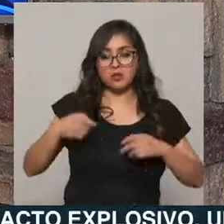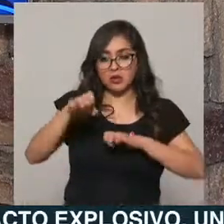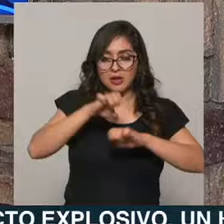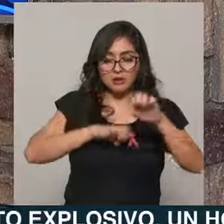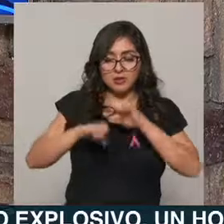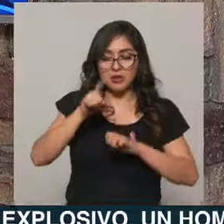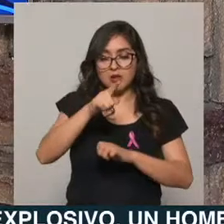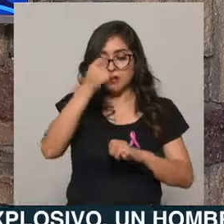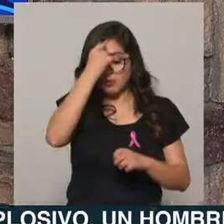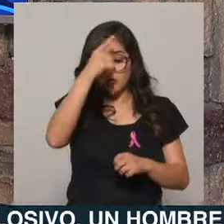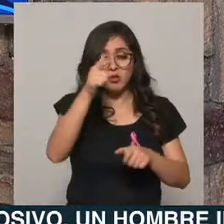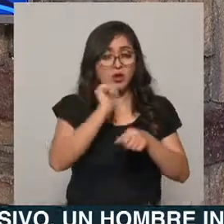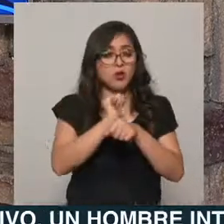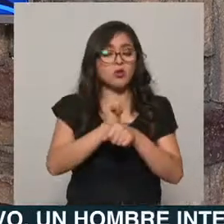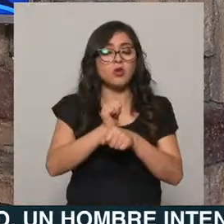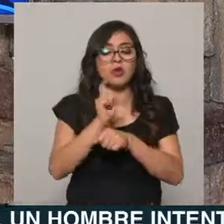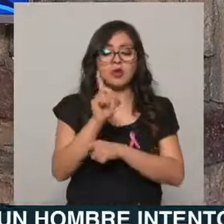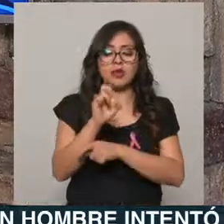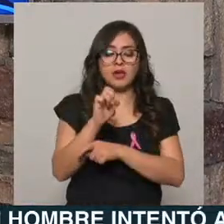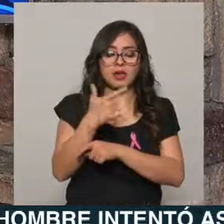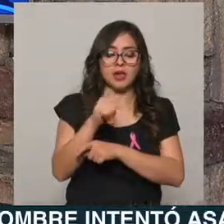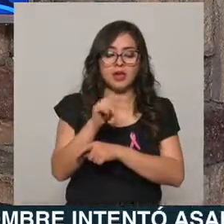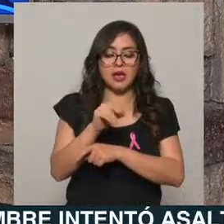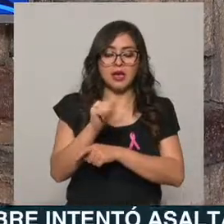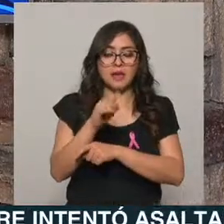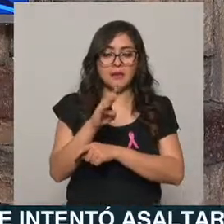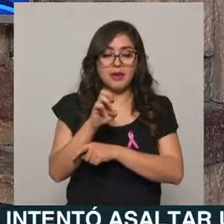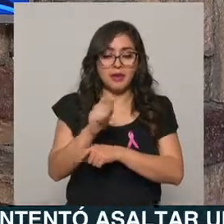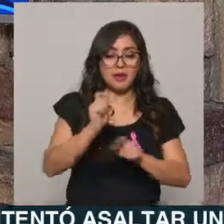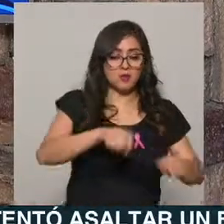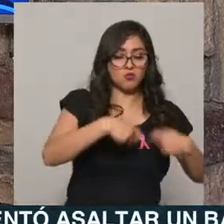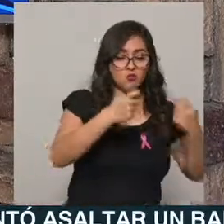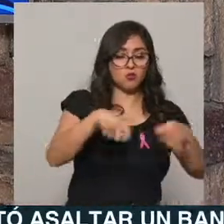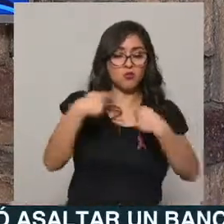autor del libro Delega Bien, guía rápida para delegar. Saludos hasta Monterrey, muchísimas gracias por la llamada.